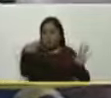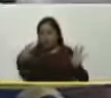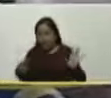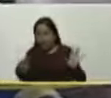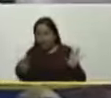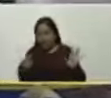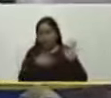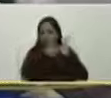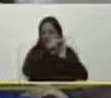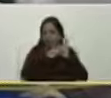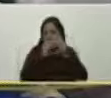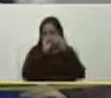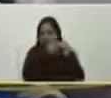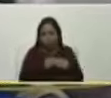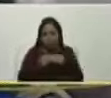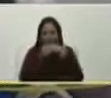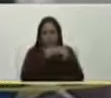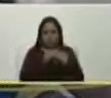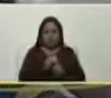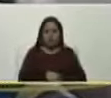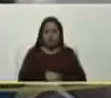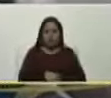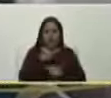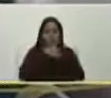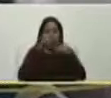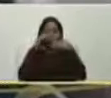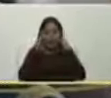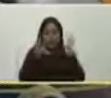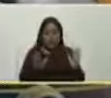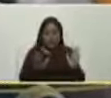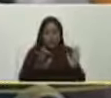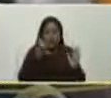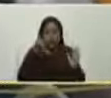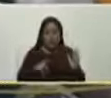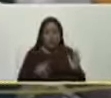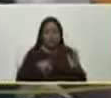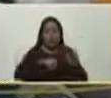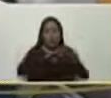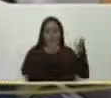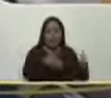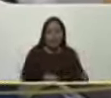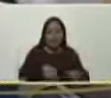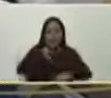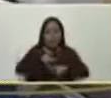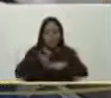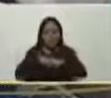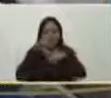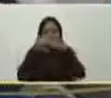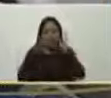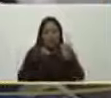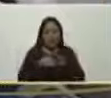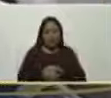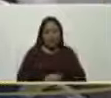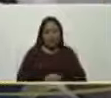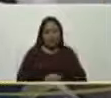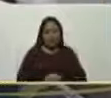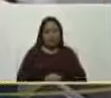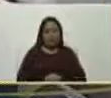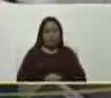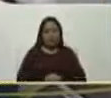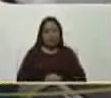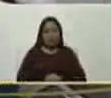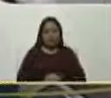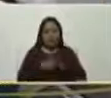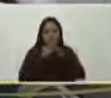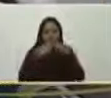que es pintar, arreglar. Pero asimismo estamos atendiendo pupitres, mesas, sillas, estamos atendiendo equipamiento también de todo